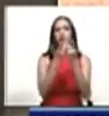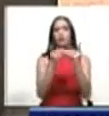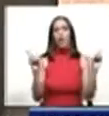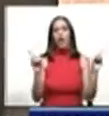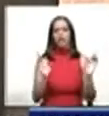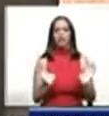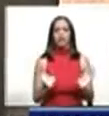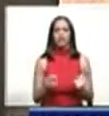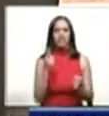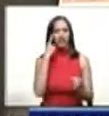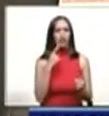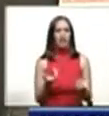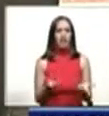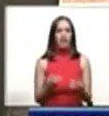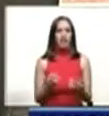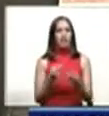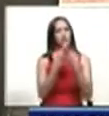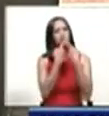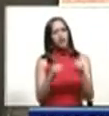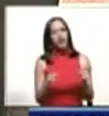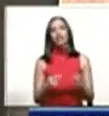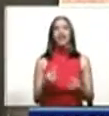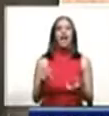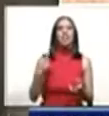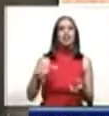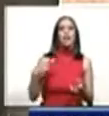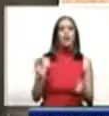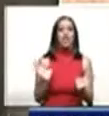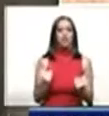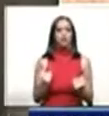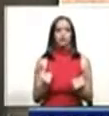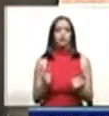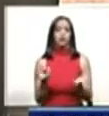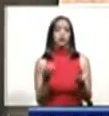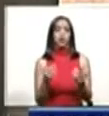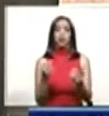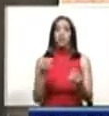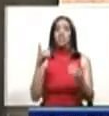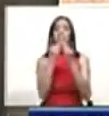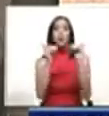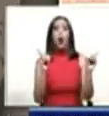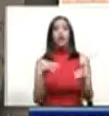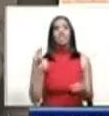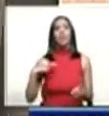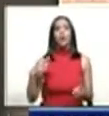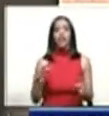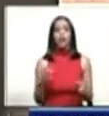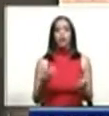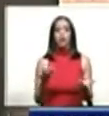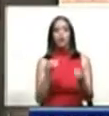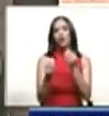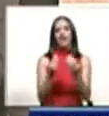los republicanos. Se me va ahorita la idea porque es la misma cosa, republicanos y demócratas lo que hacen es alternarse el poder, y